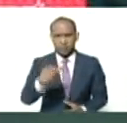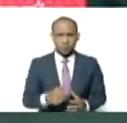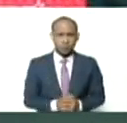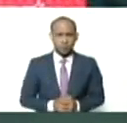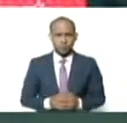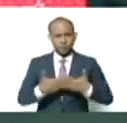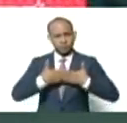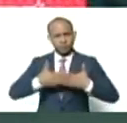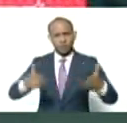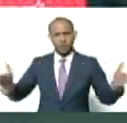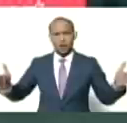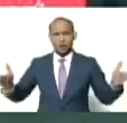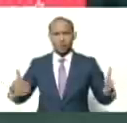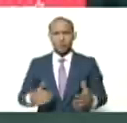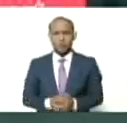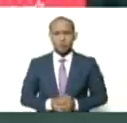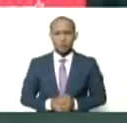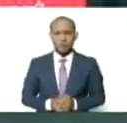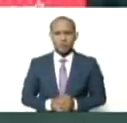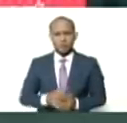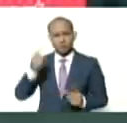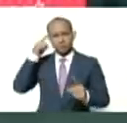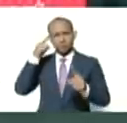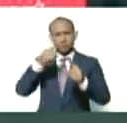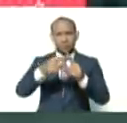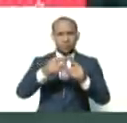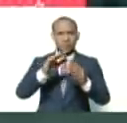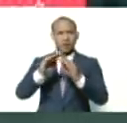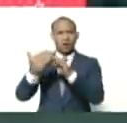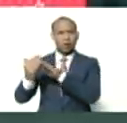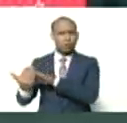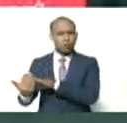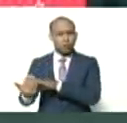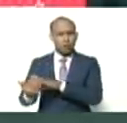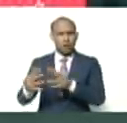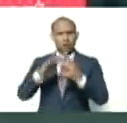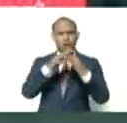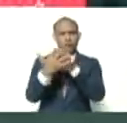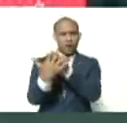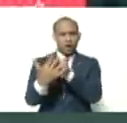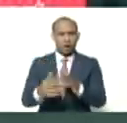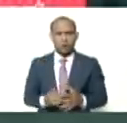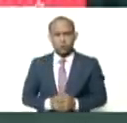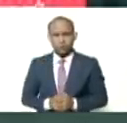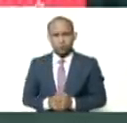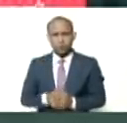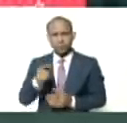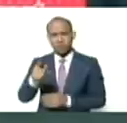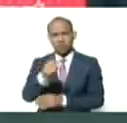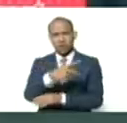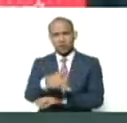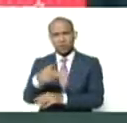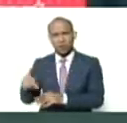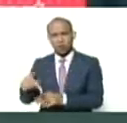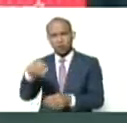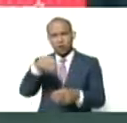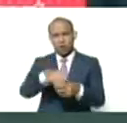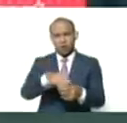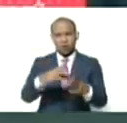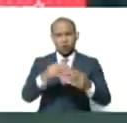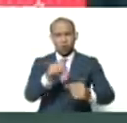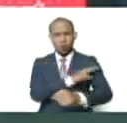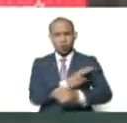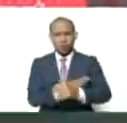Abrir las compuertas para en la comunidad, en el barrio, allí en la parroquia, integrar todas las fuerzas del gran